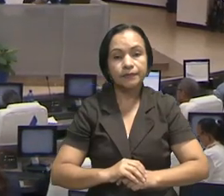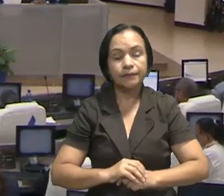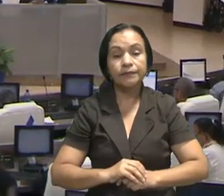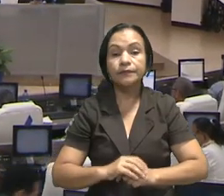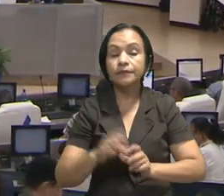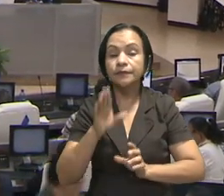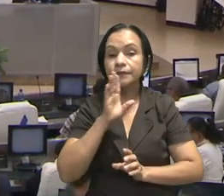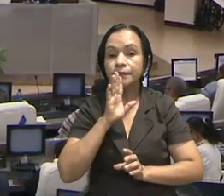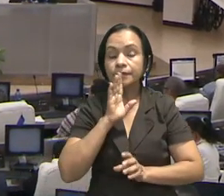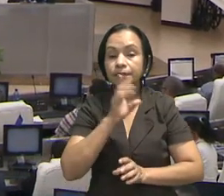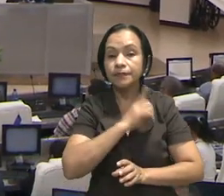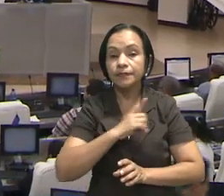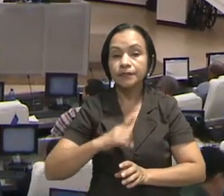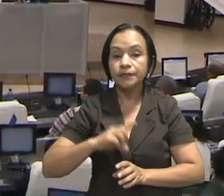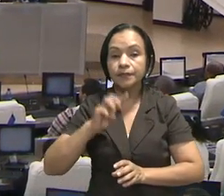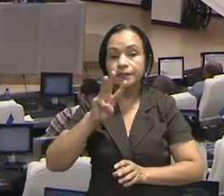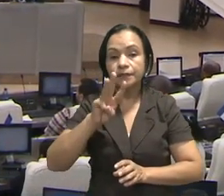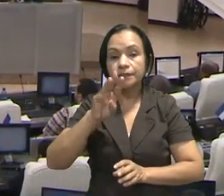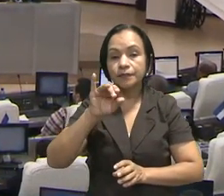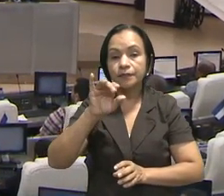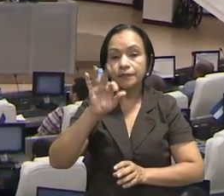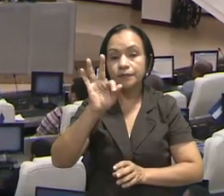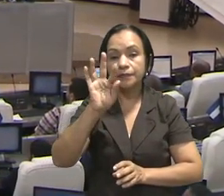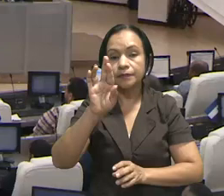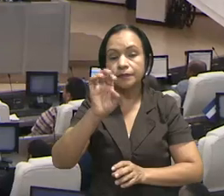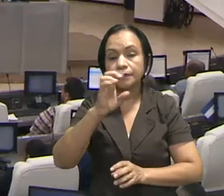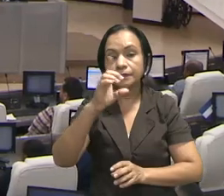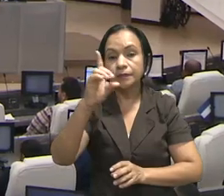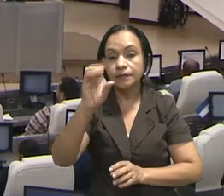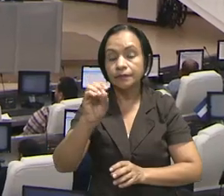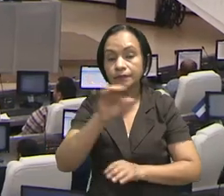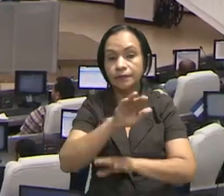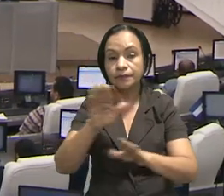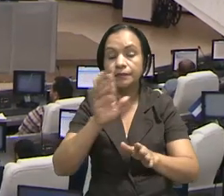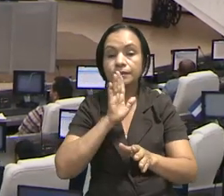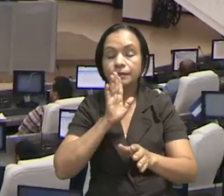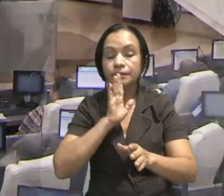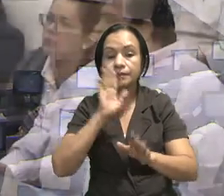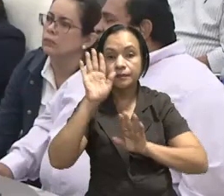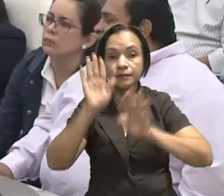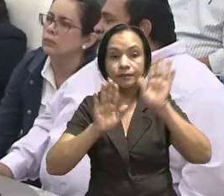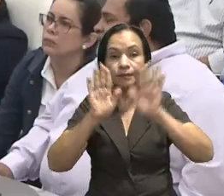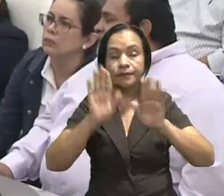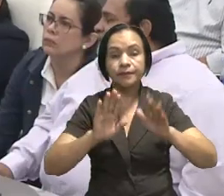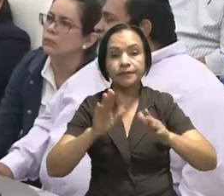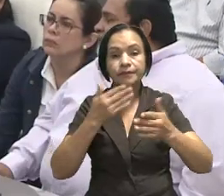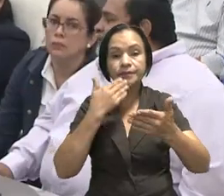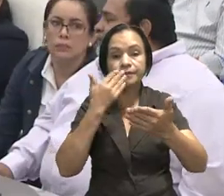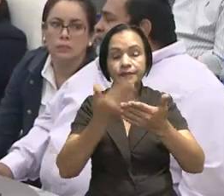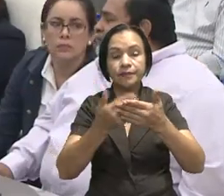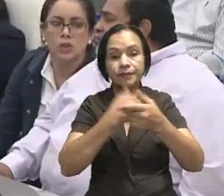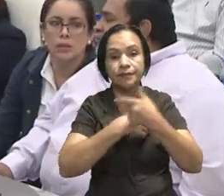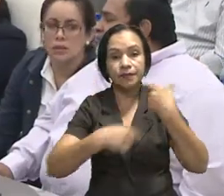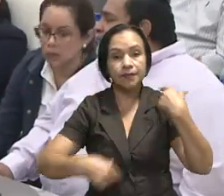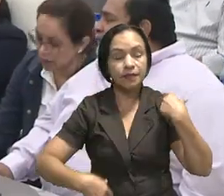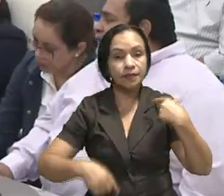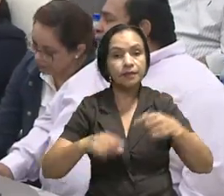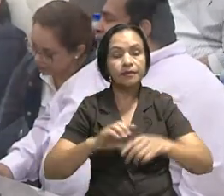Damos la palabra al diputado Wilfredo Navarro para cerrar las intervenciones. Gracias, presidente.